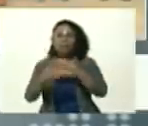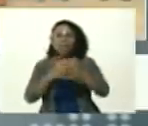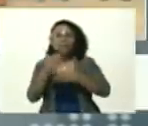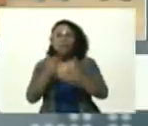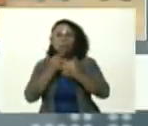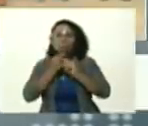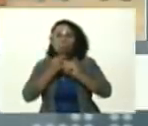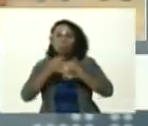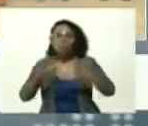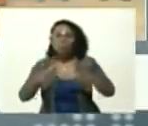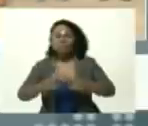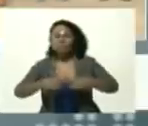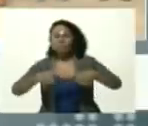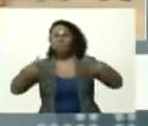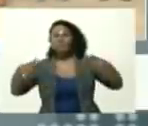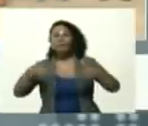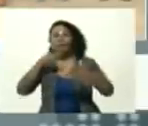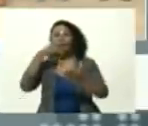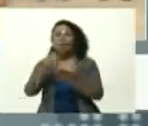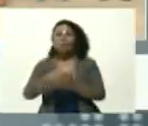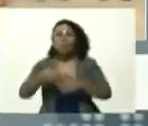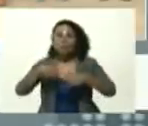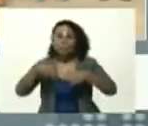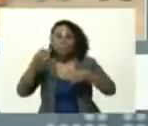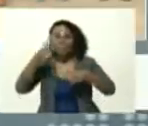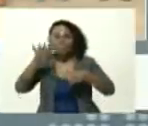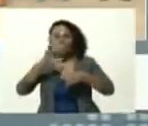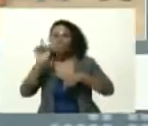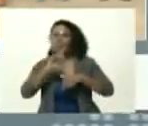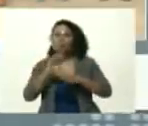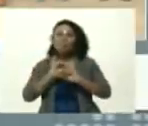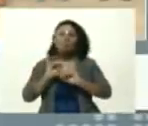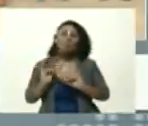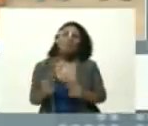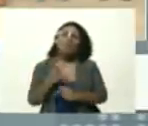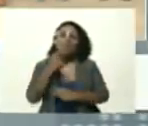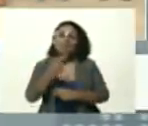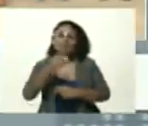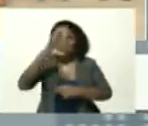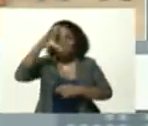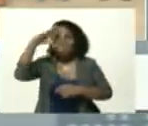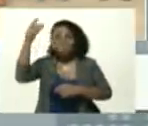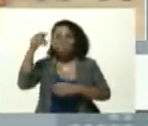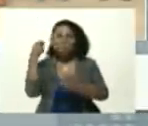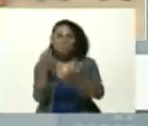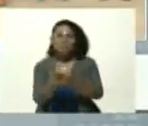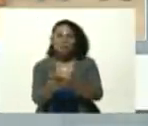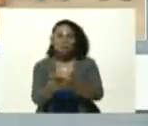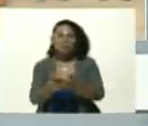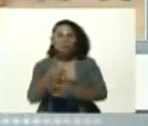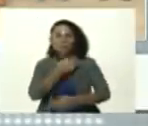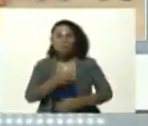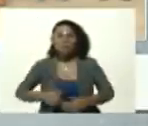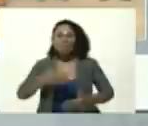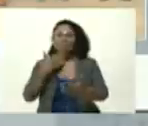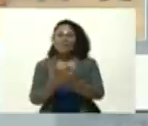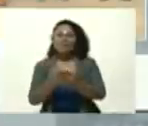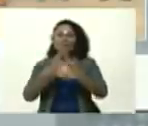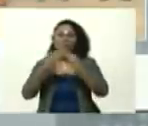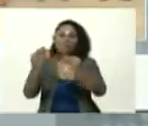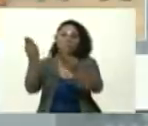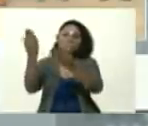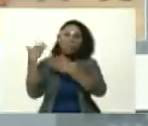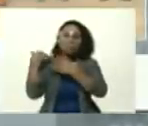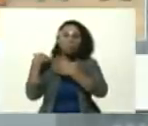despliegue gigantesco. Y en nombre de este pueblo, no nos cansamos de decirle, Dios le pague, presidente. Gracias por todo el apoyo. Y